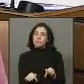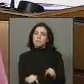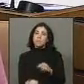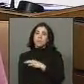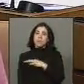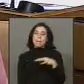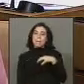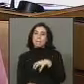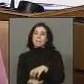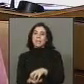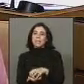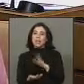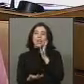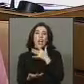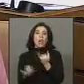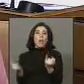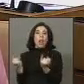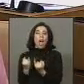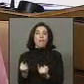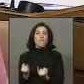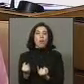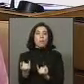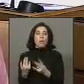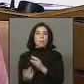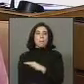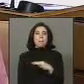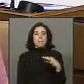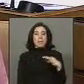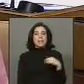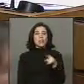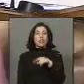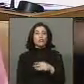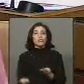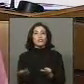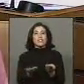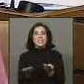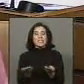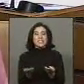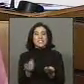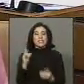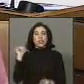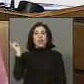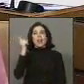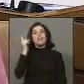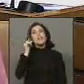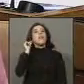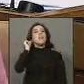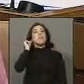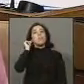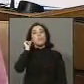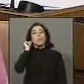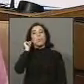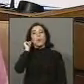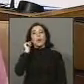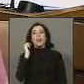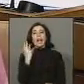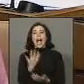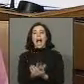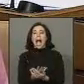ministerio que no tenemos la característica de ministerio, que somos un Servicio Nacional de la Mujer donde tenemos